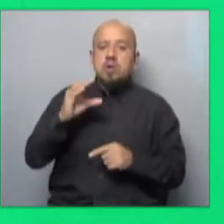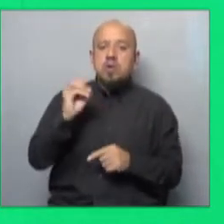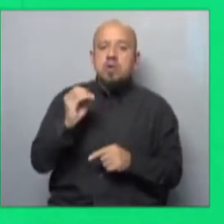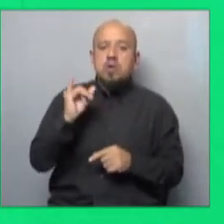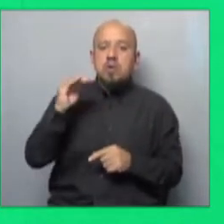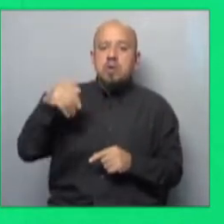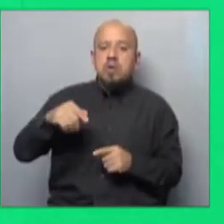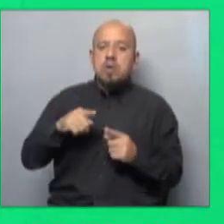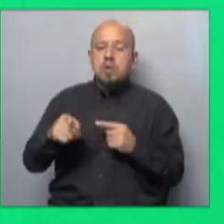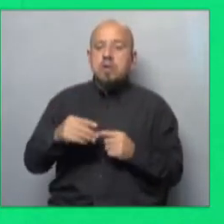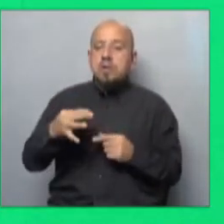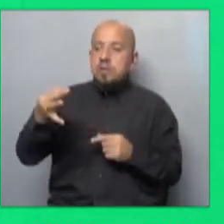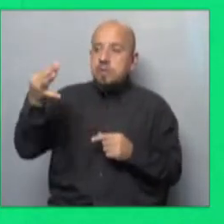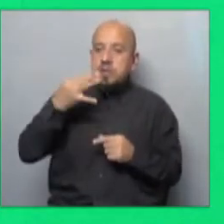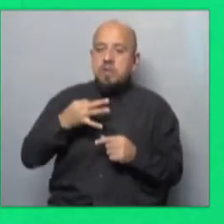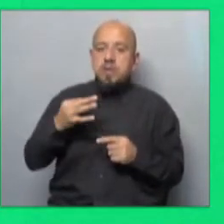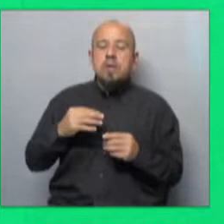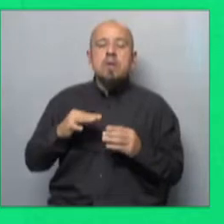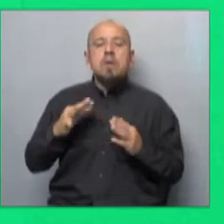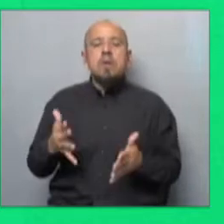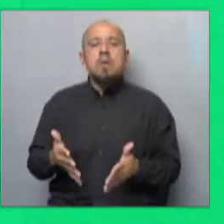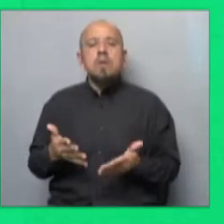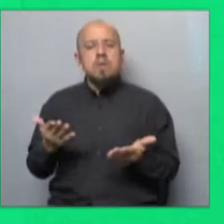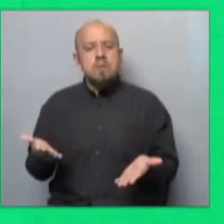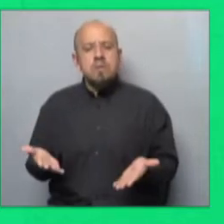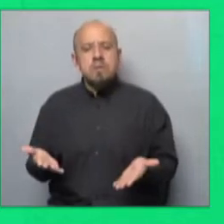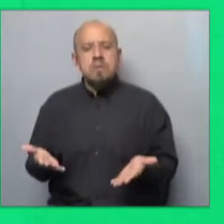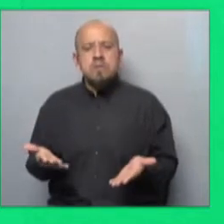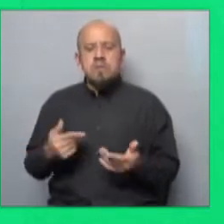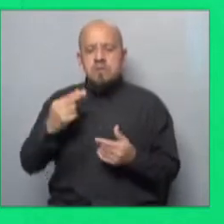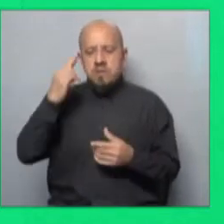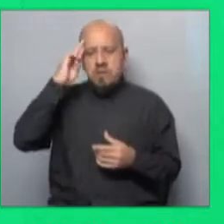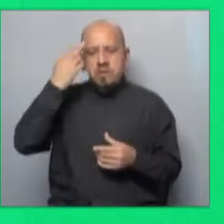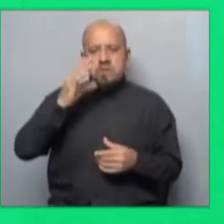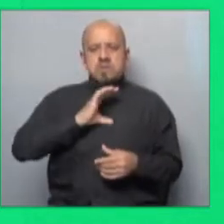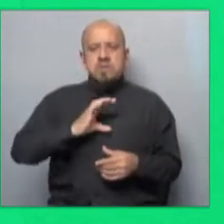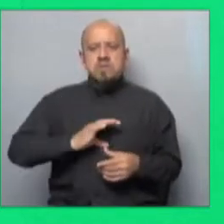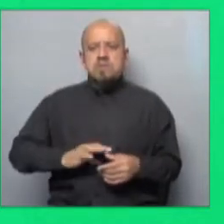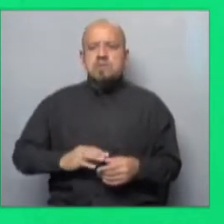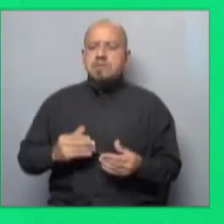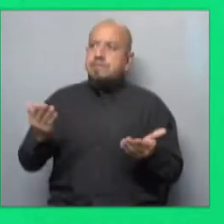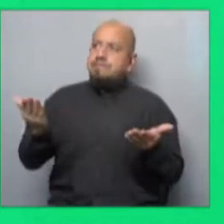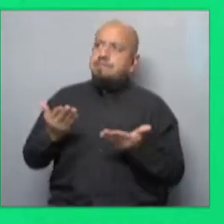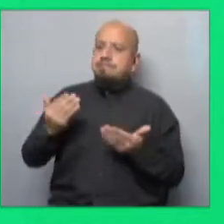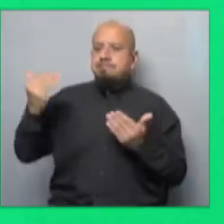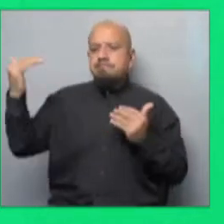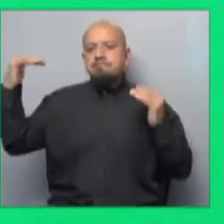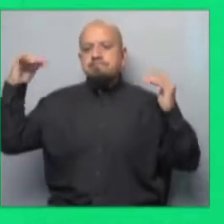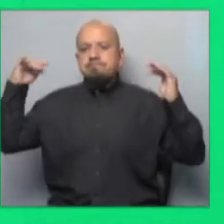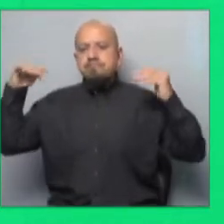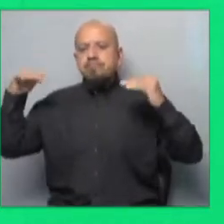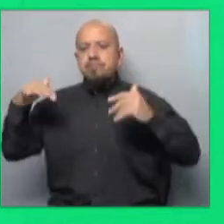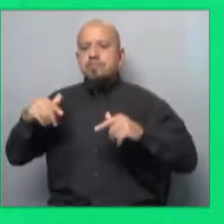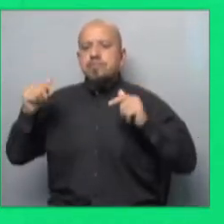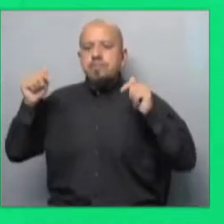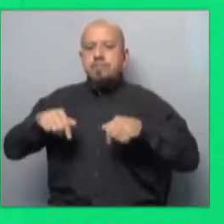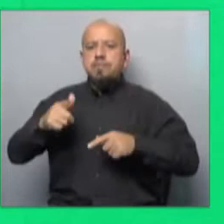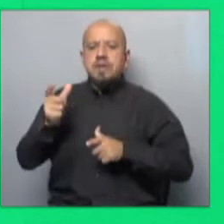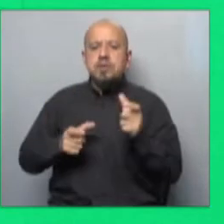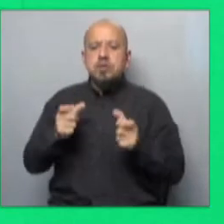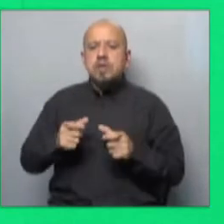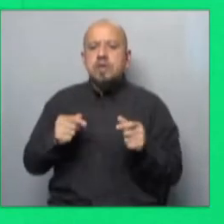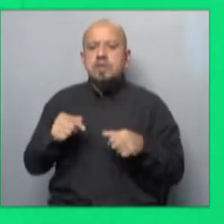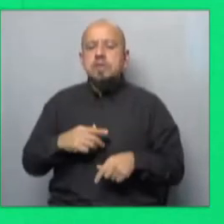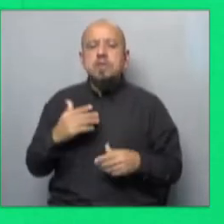saúl y ella nos comentaba bueno cuáles son las condiciones que tiene uruguay para recibir migrantes y también cuáles son las barreras